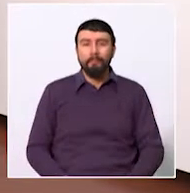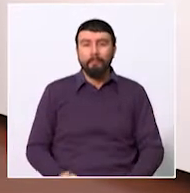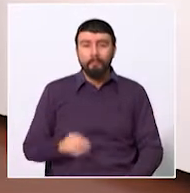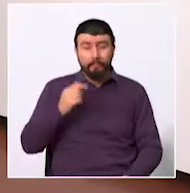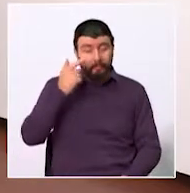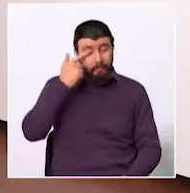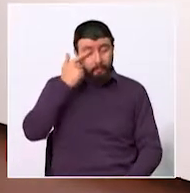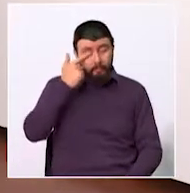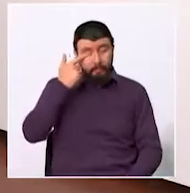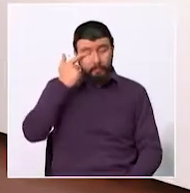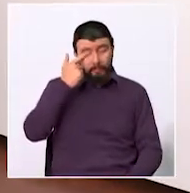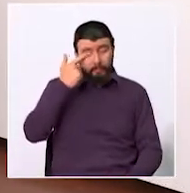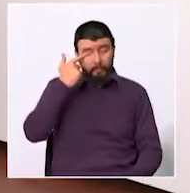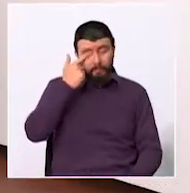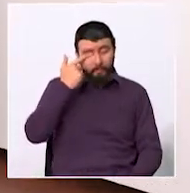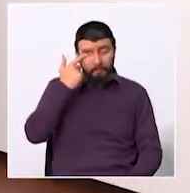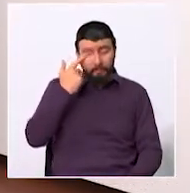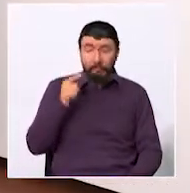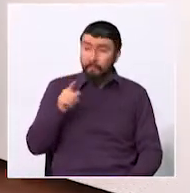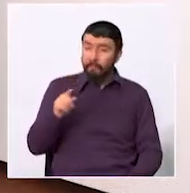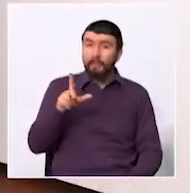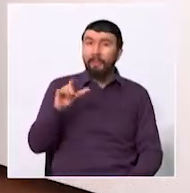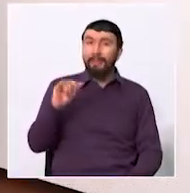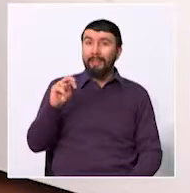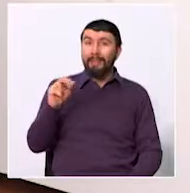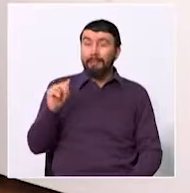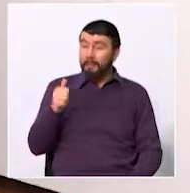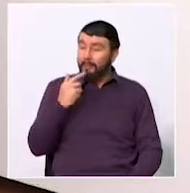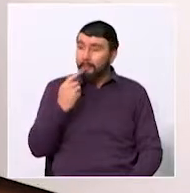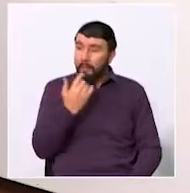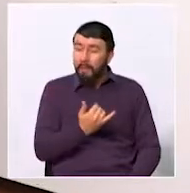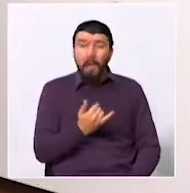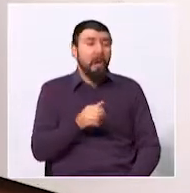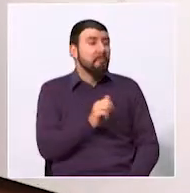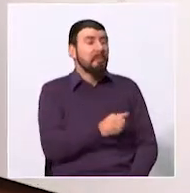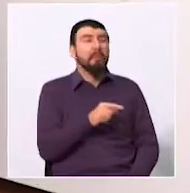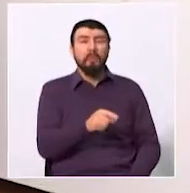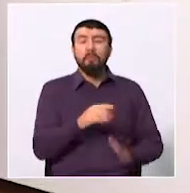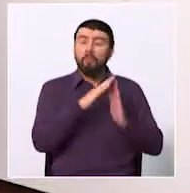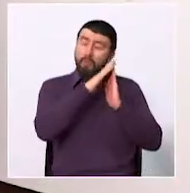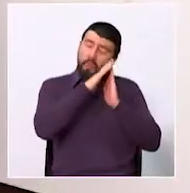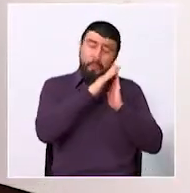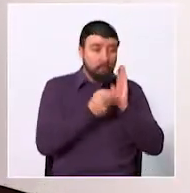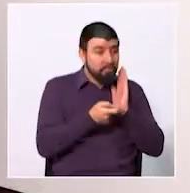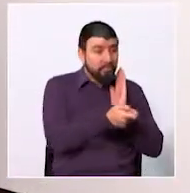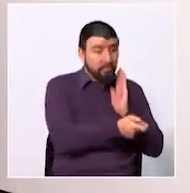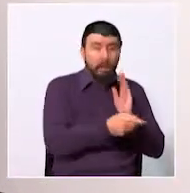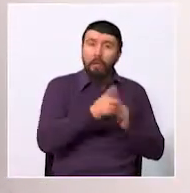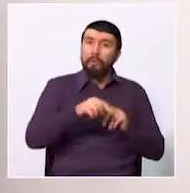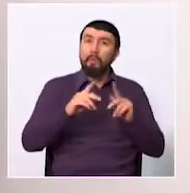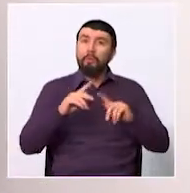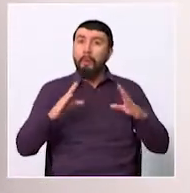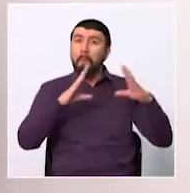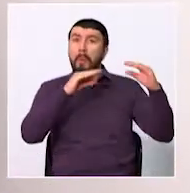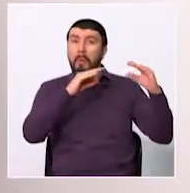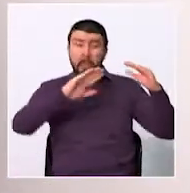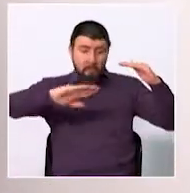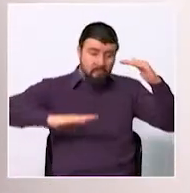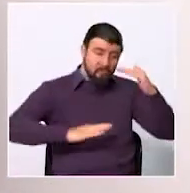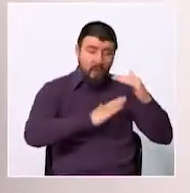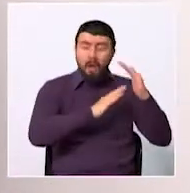y ahí habla lina en el caso de dejarlo en la mesa de noche pero hay personas que lo colocan debajo de la almohada